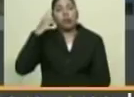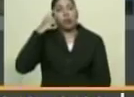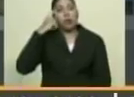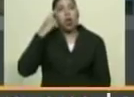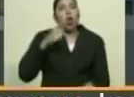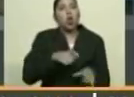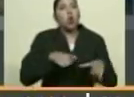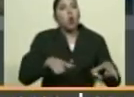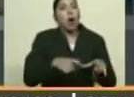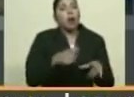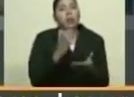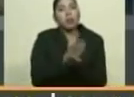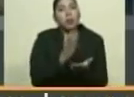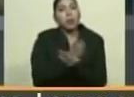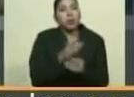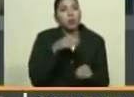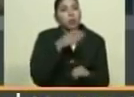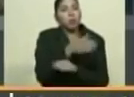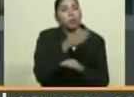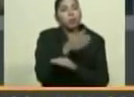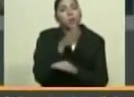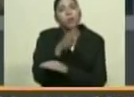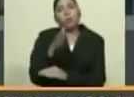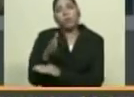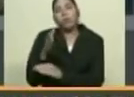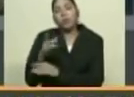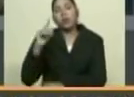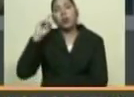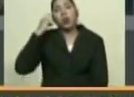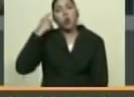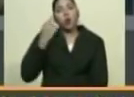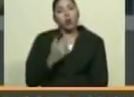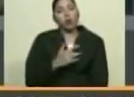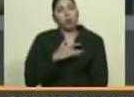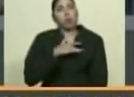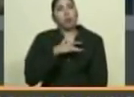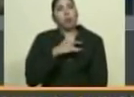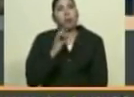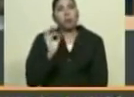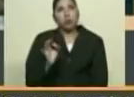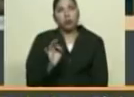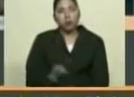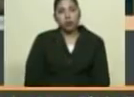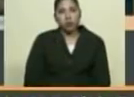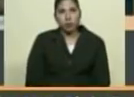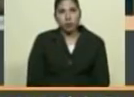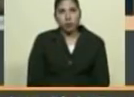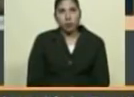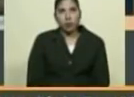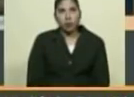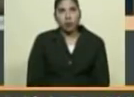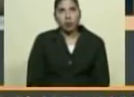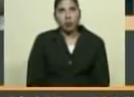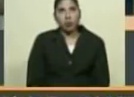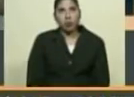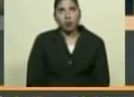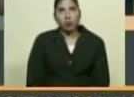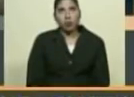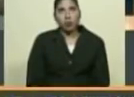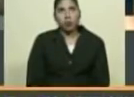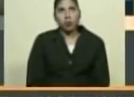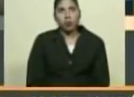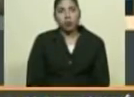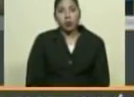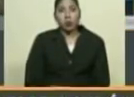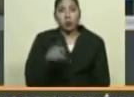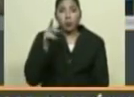Fernando. Y desde sus dolores, porque andaba muy adolorido ese día, muy